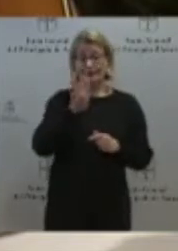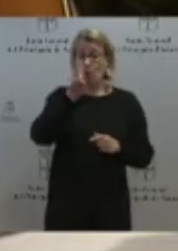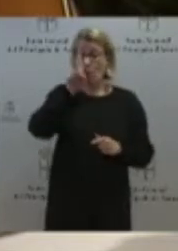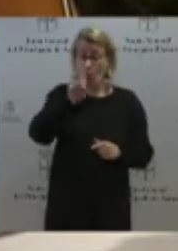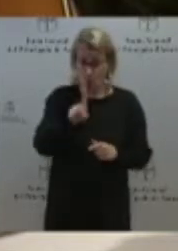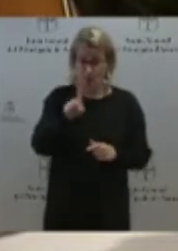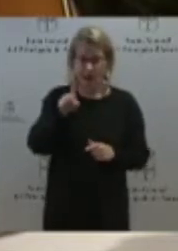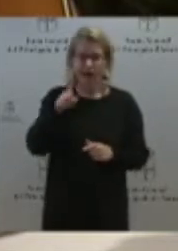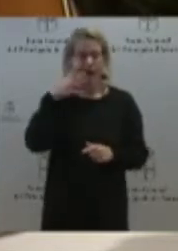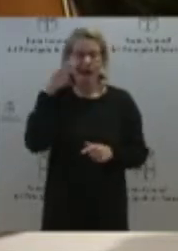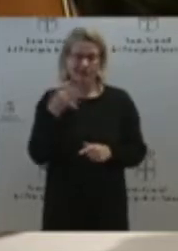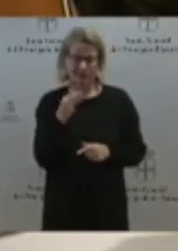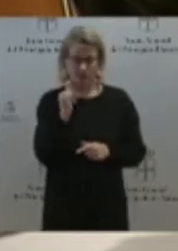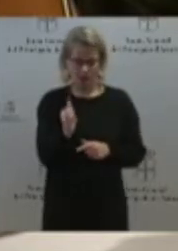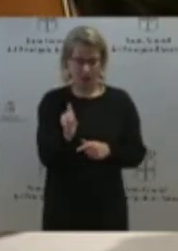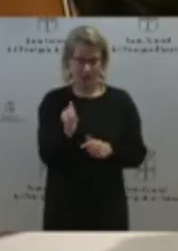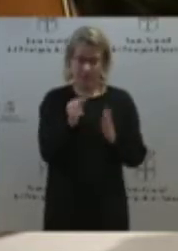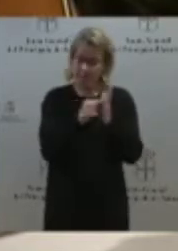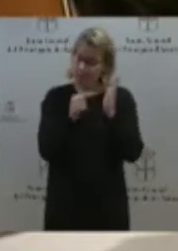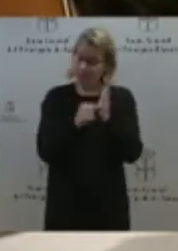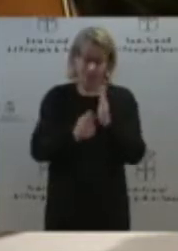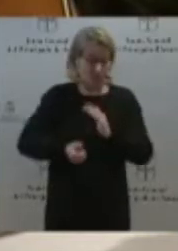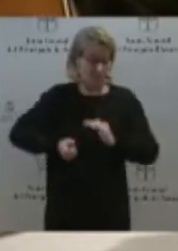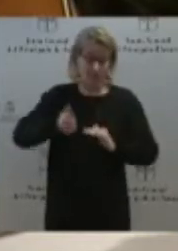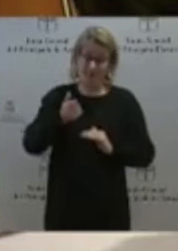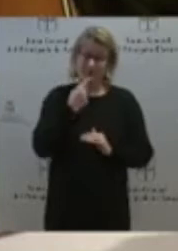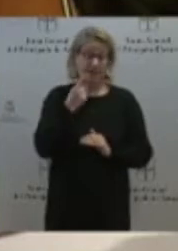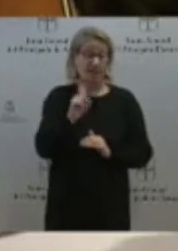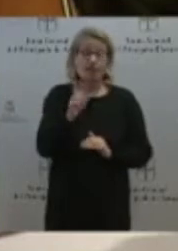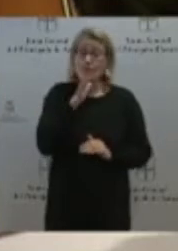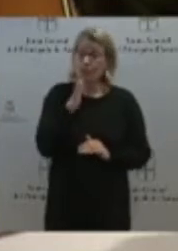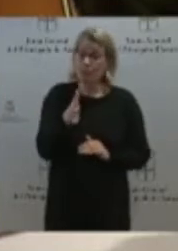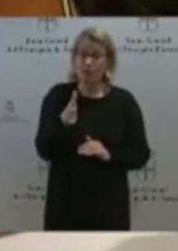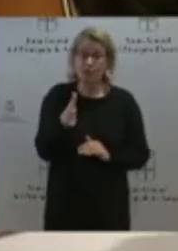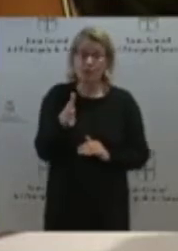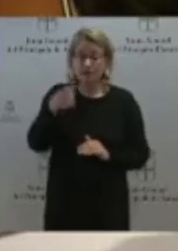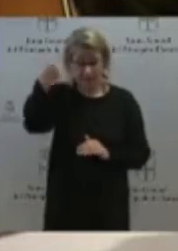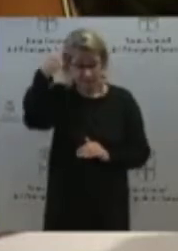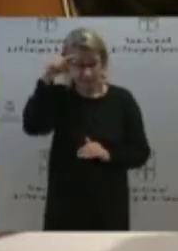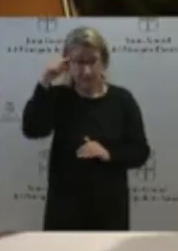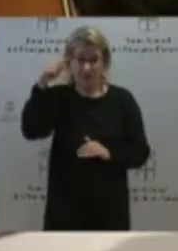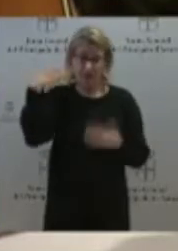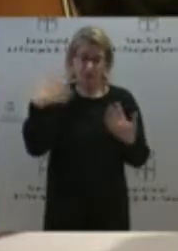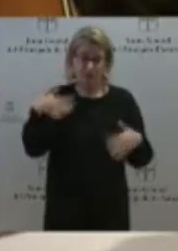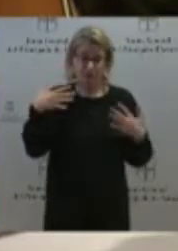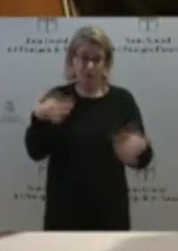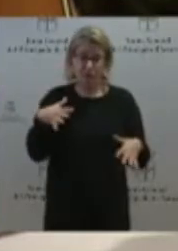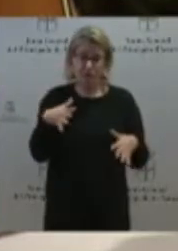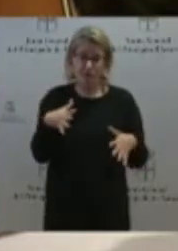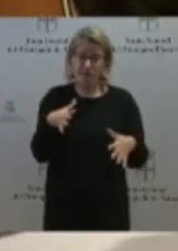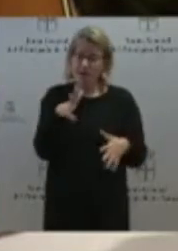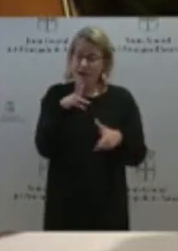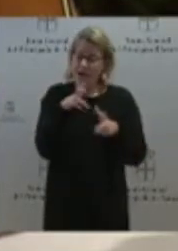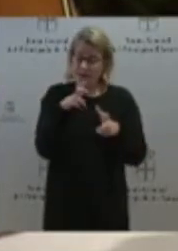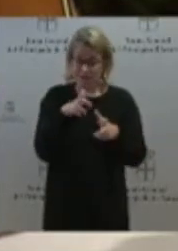falta extenderse para comprender la magnitud del drama al que se refiere. Tampoco me parece que sean necesarias muchas explicaciones para comprender el impacto que tiene